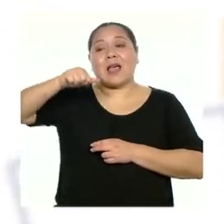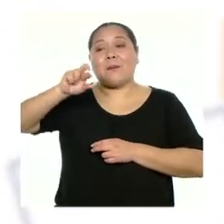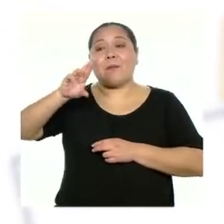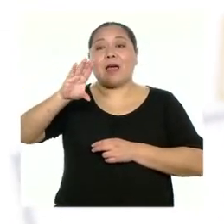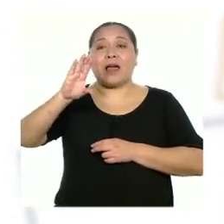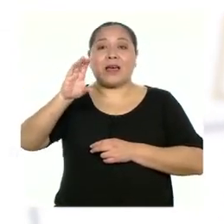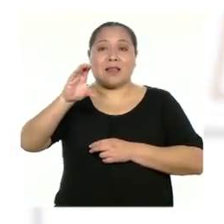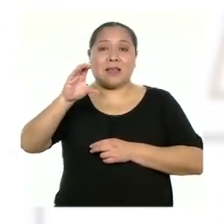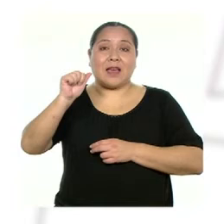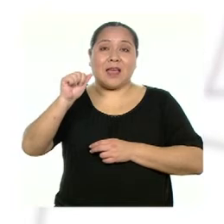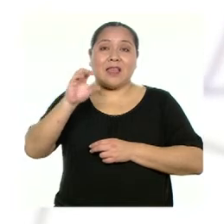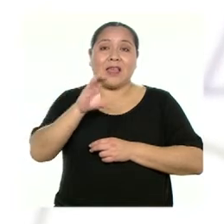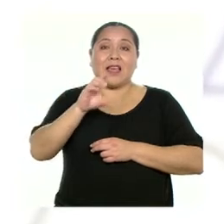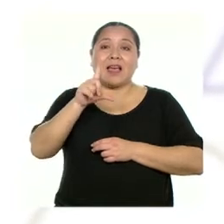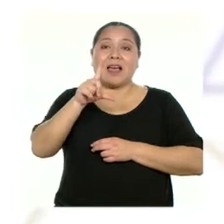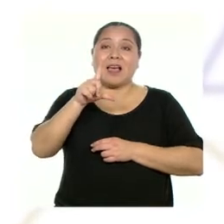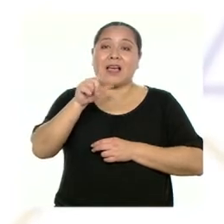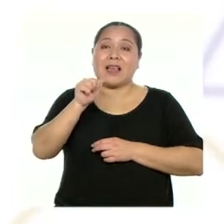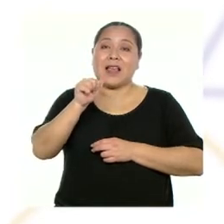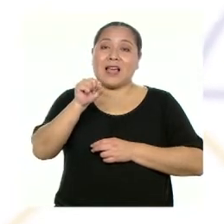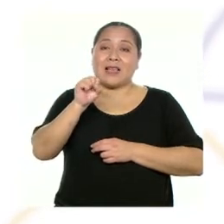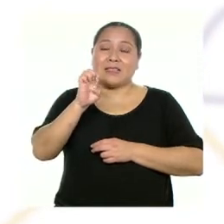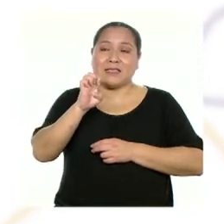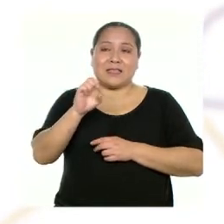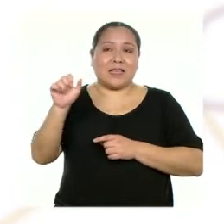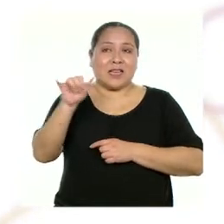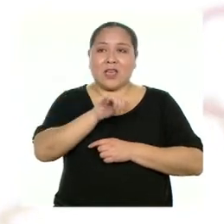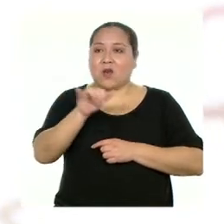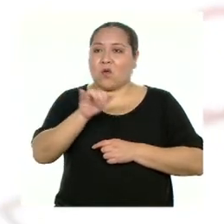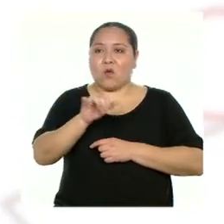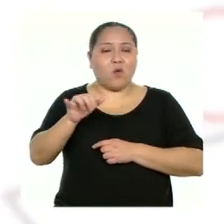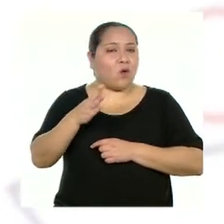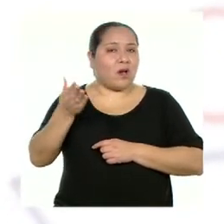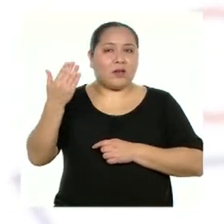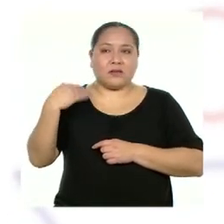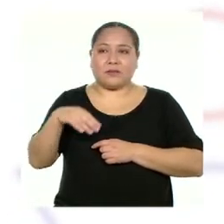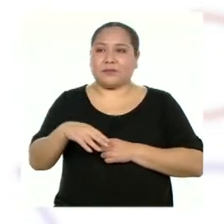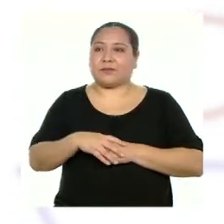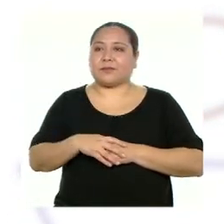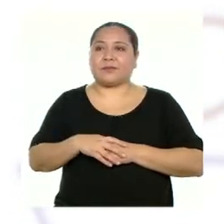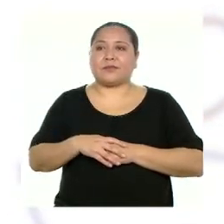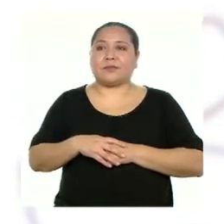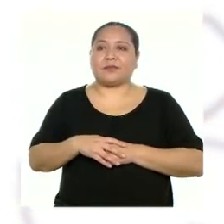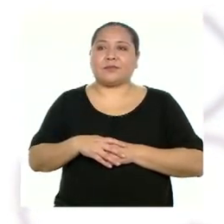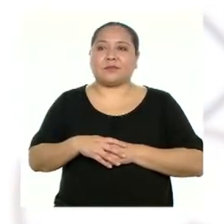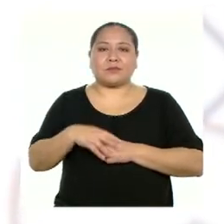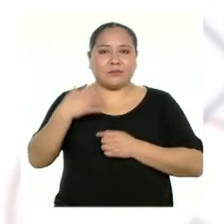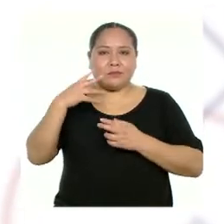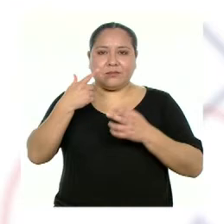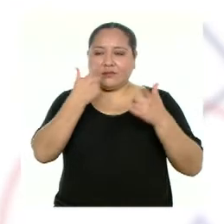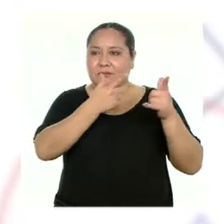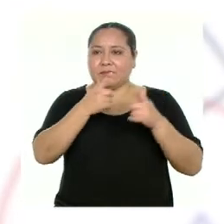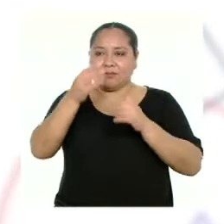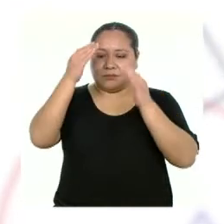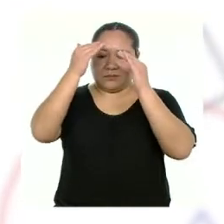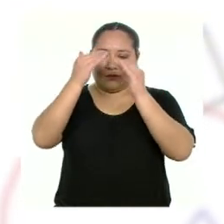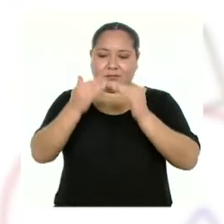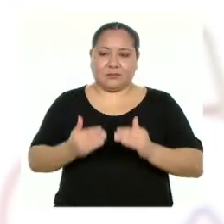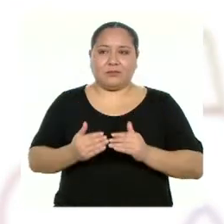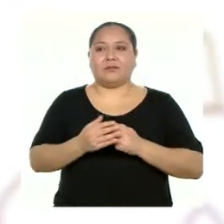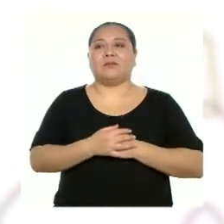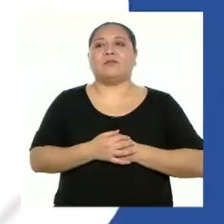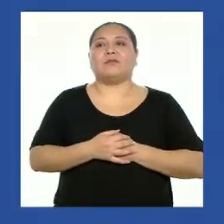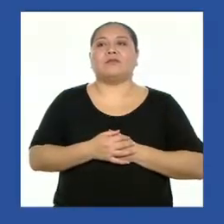¿no? De la misma forma se obtienen las otras marcas de clase, que según veo ya están colocadas en la tabla.